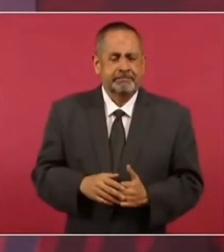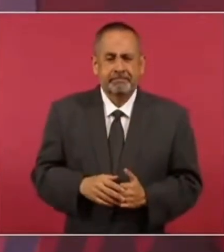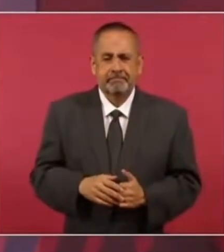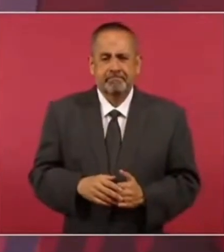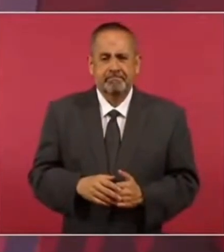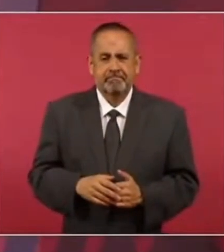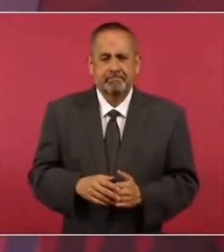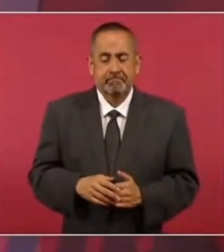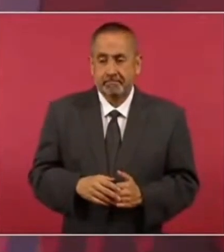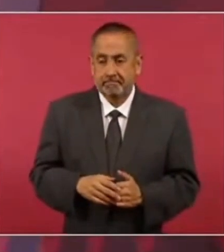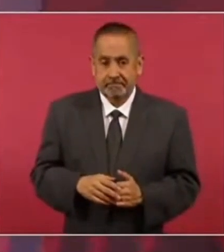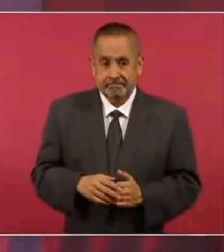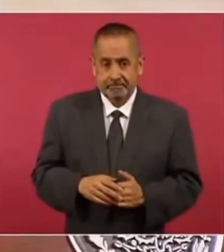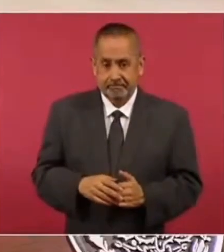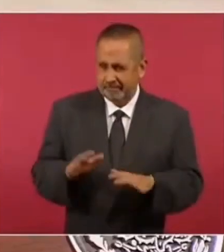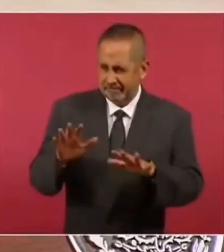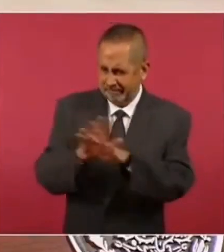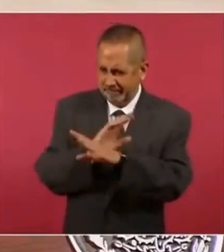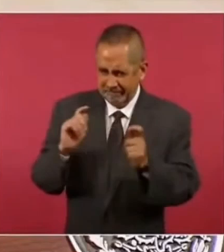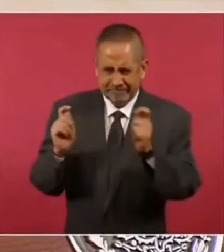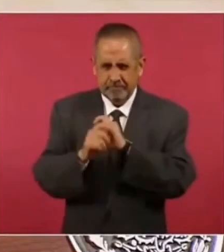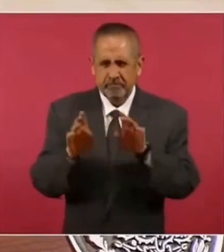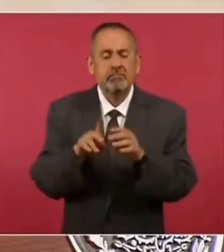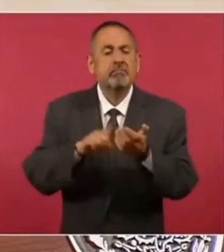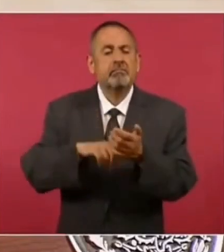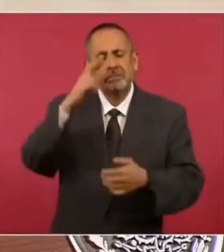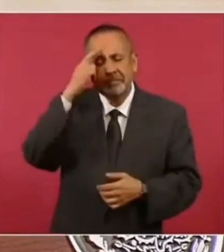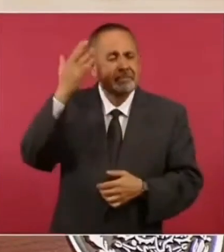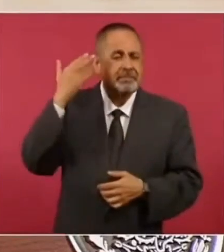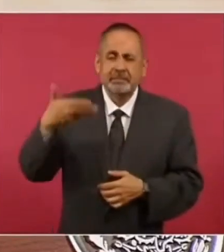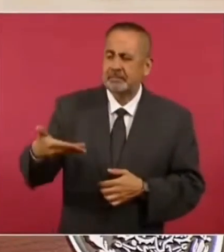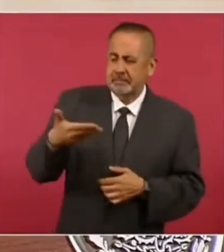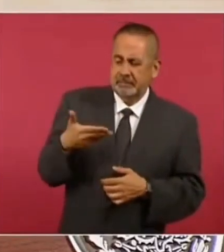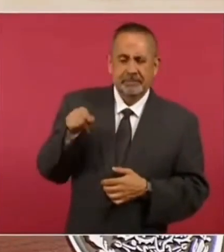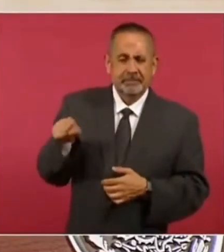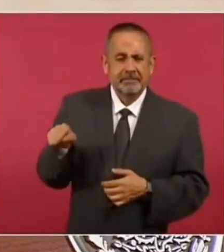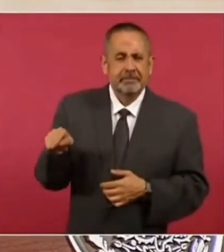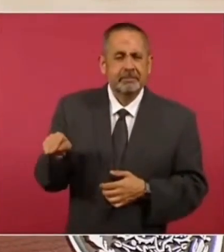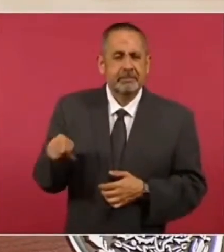significó lo que me planteó